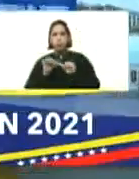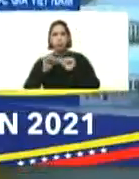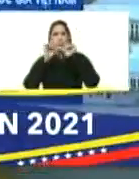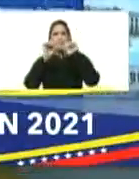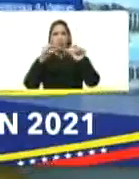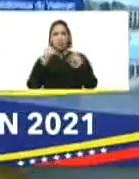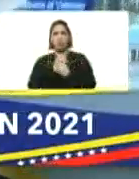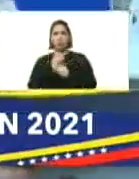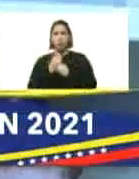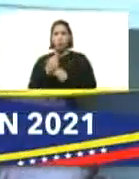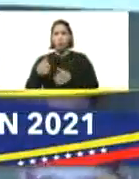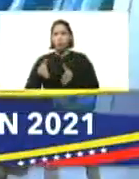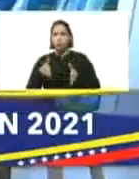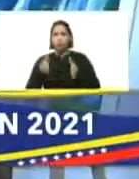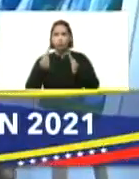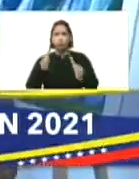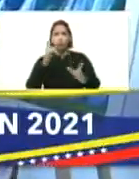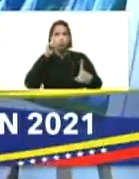Carlos Marx.